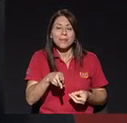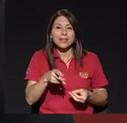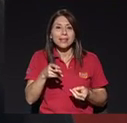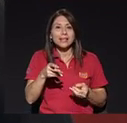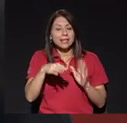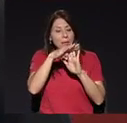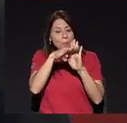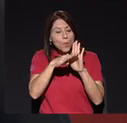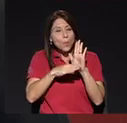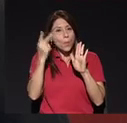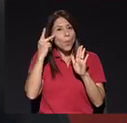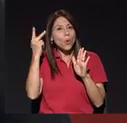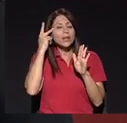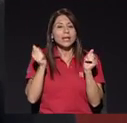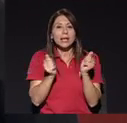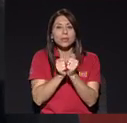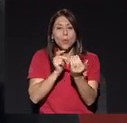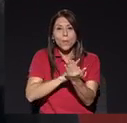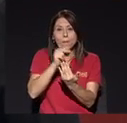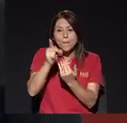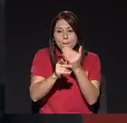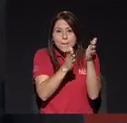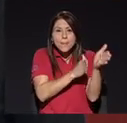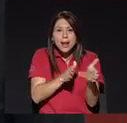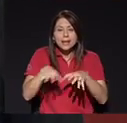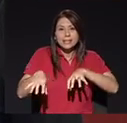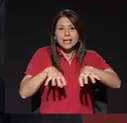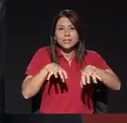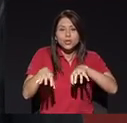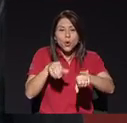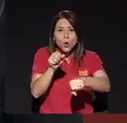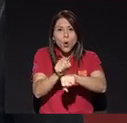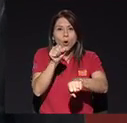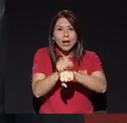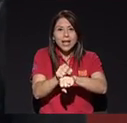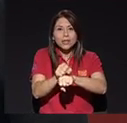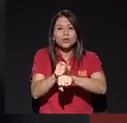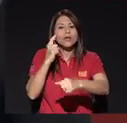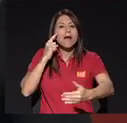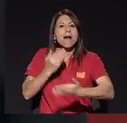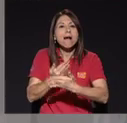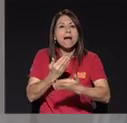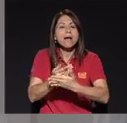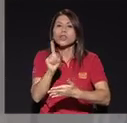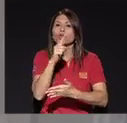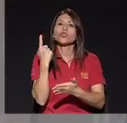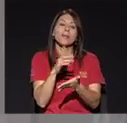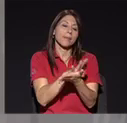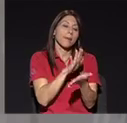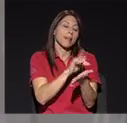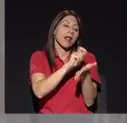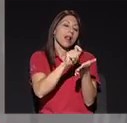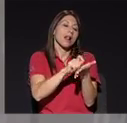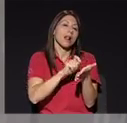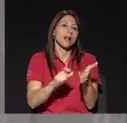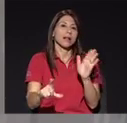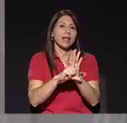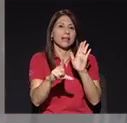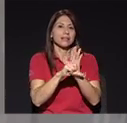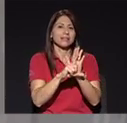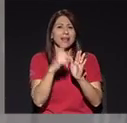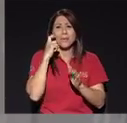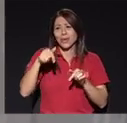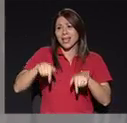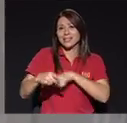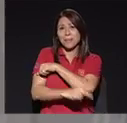realmente sean políticas con planes de acción concretos que se evidencien, o sea, que no se queden en leyes, que no se queden, porque este